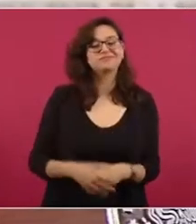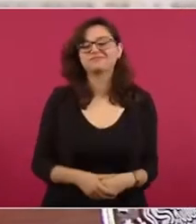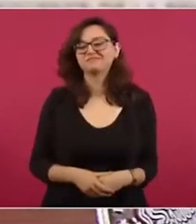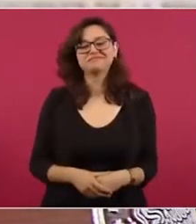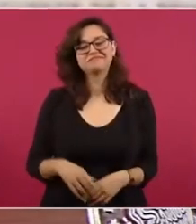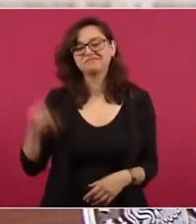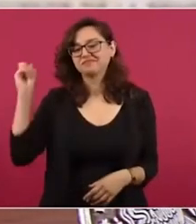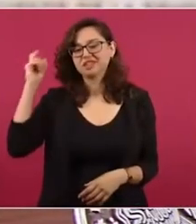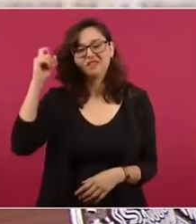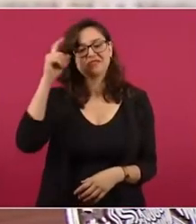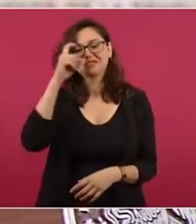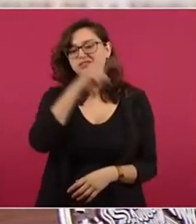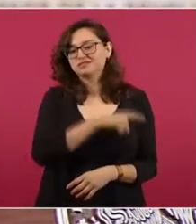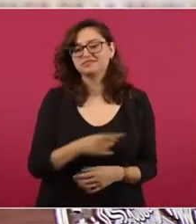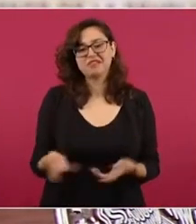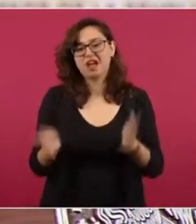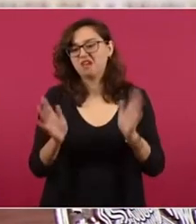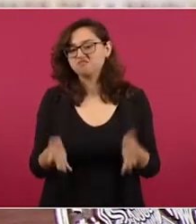fraude.